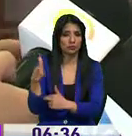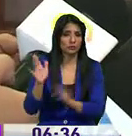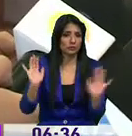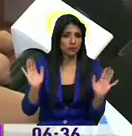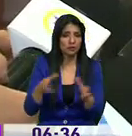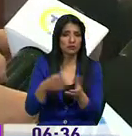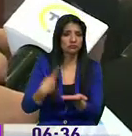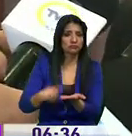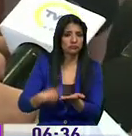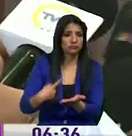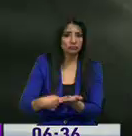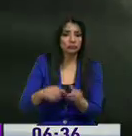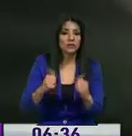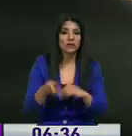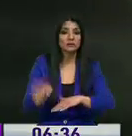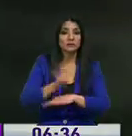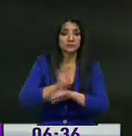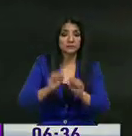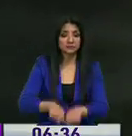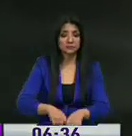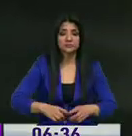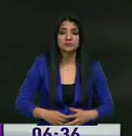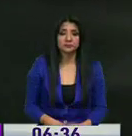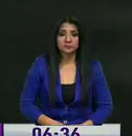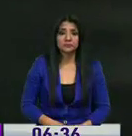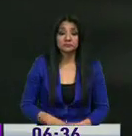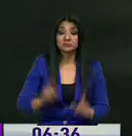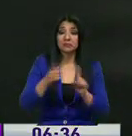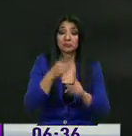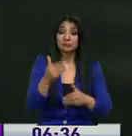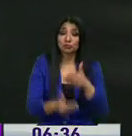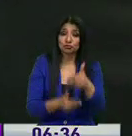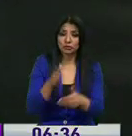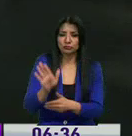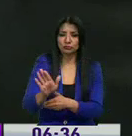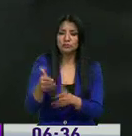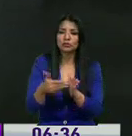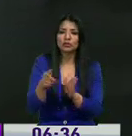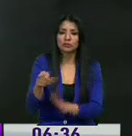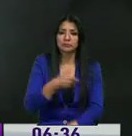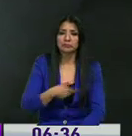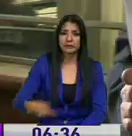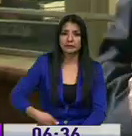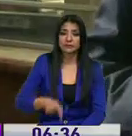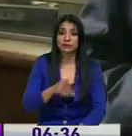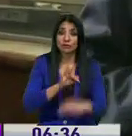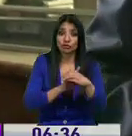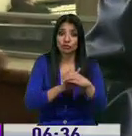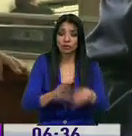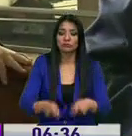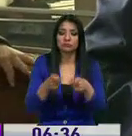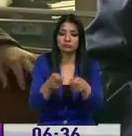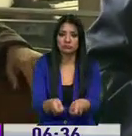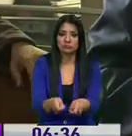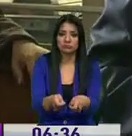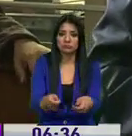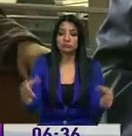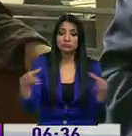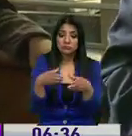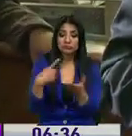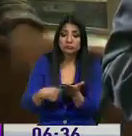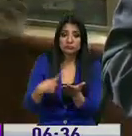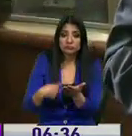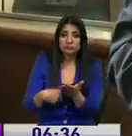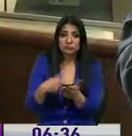analizarse a la final en el pleno en todo caso el primer proceso en contra del presidente del consejo fue presentado y se espera que el calce reúne en las